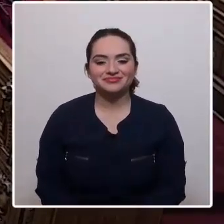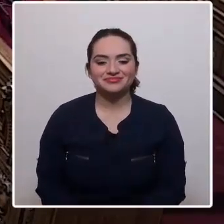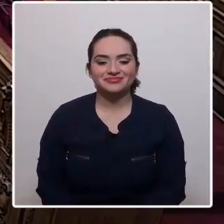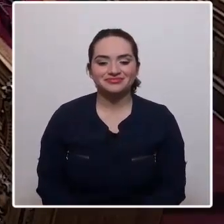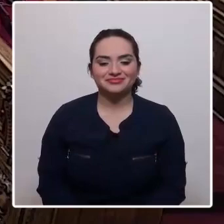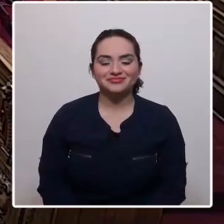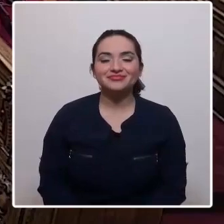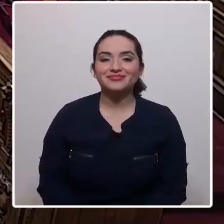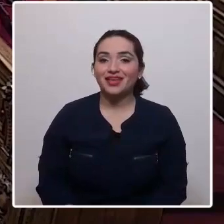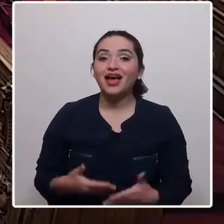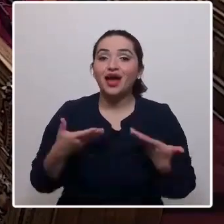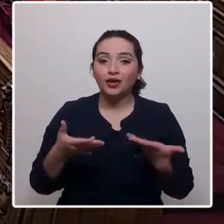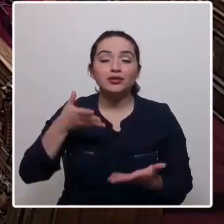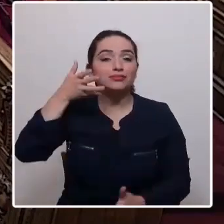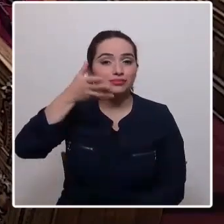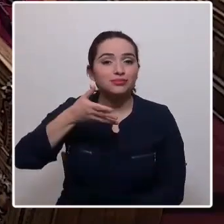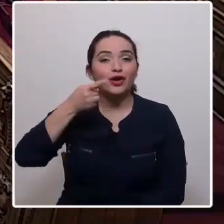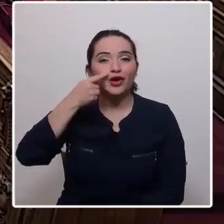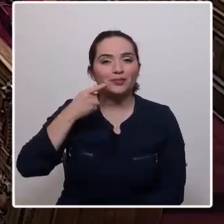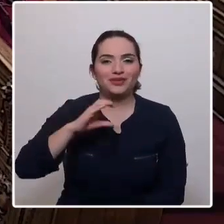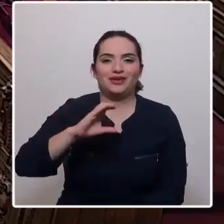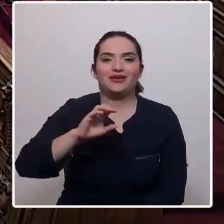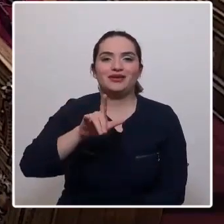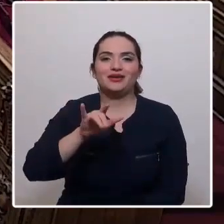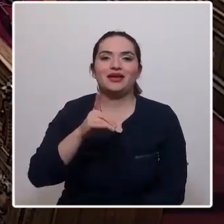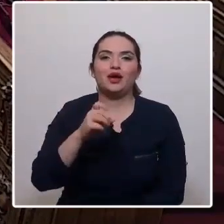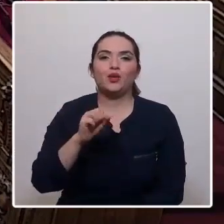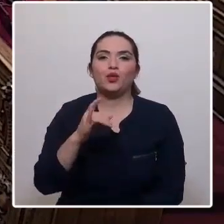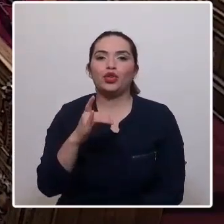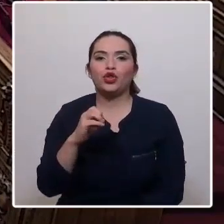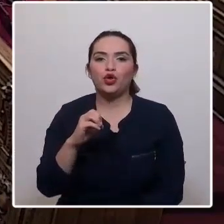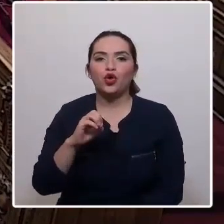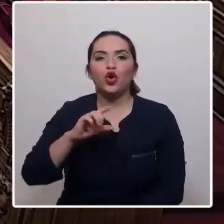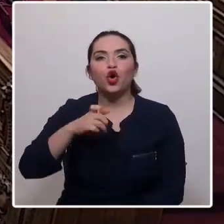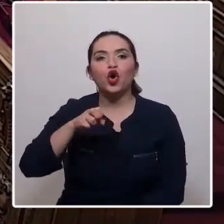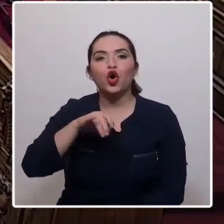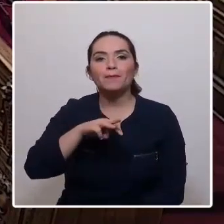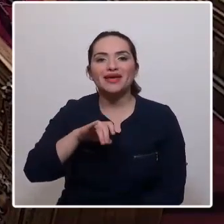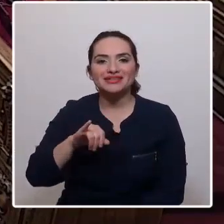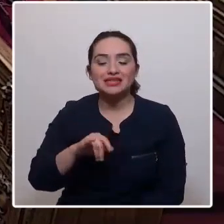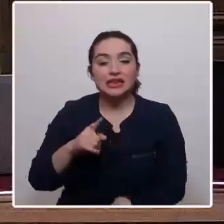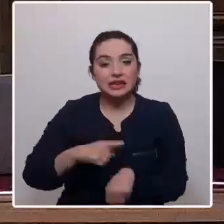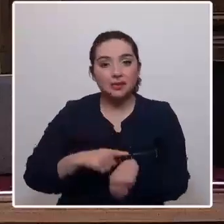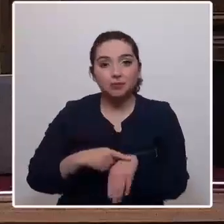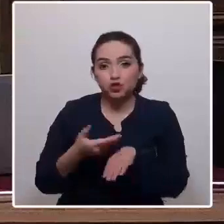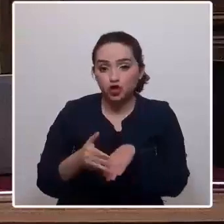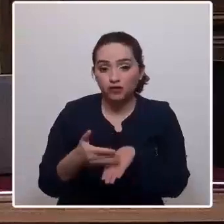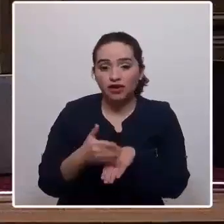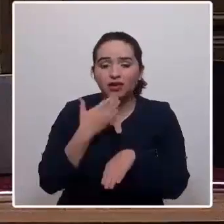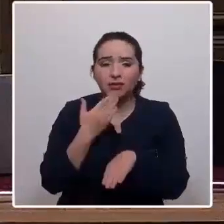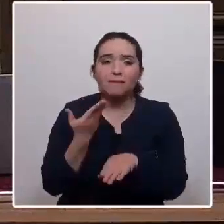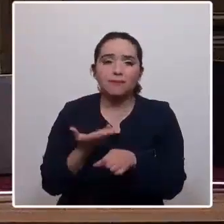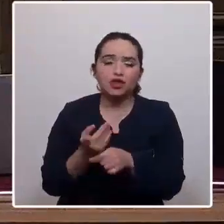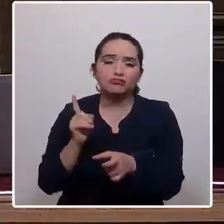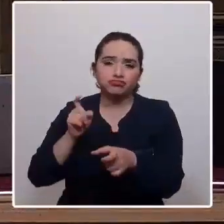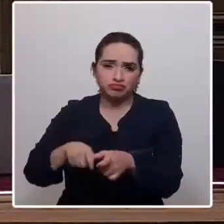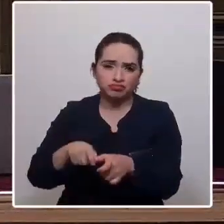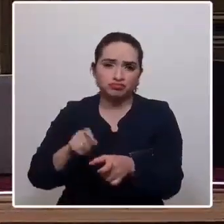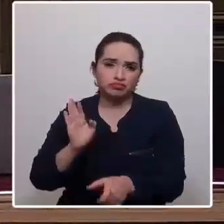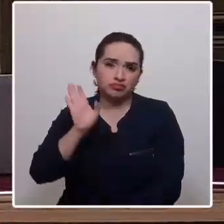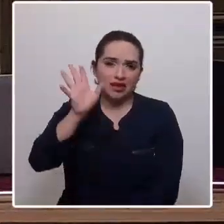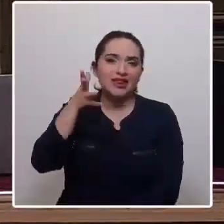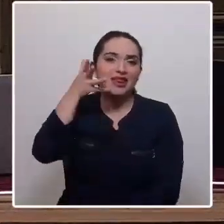Tiene la palabra el convencional Claudio Gómez por el tiempo que resta y le pido que se inscriba también en el debate.